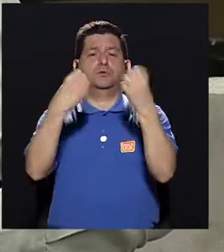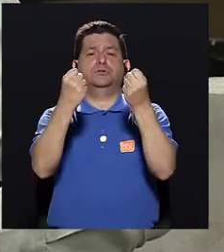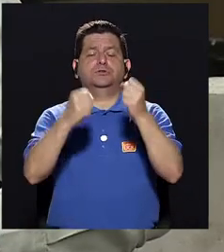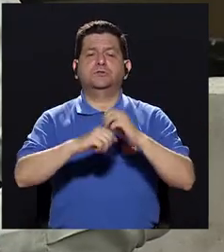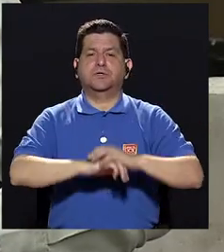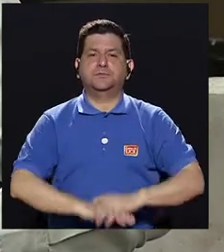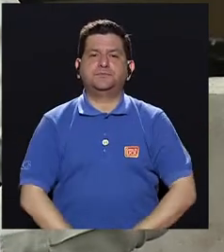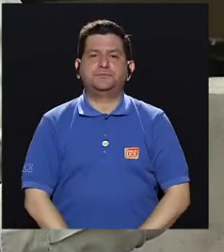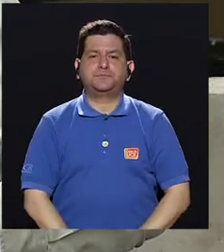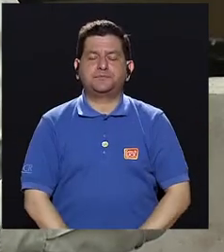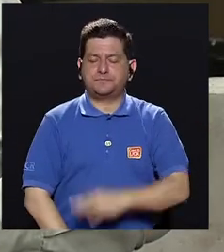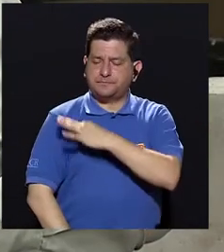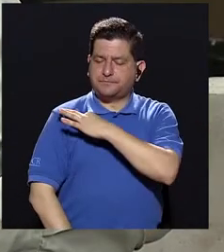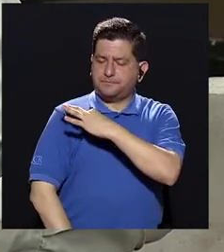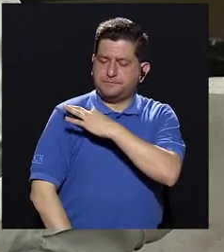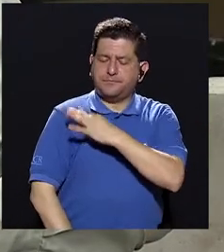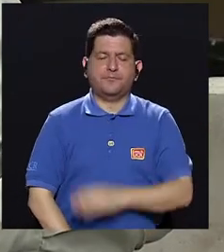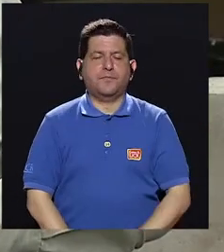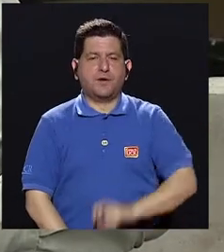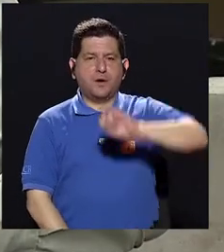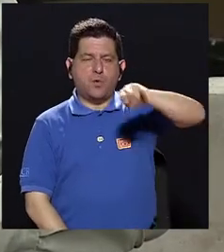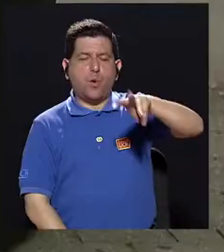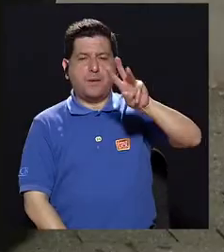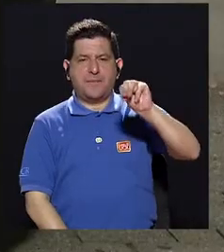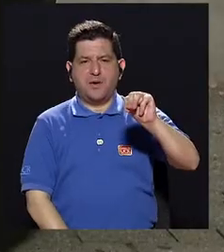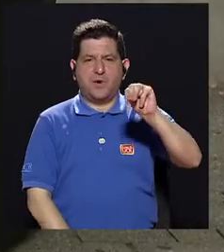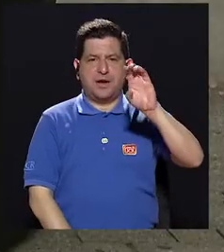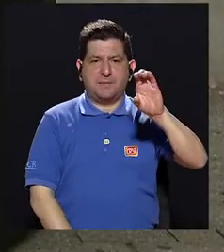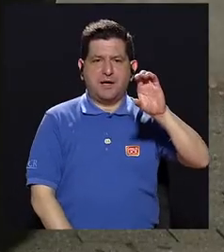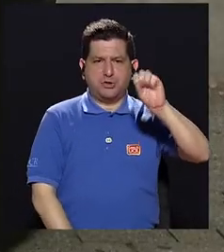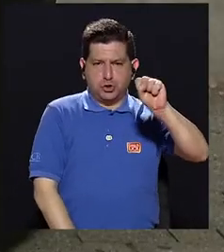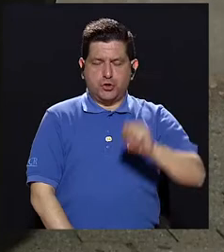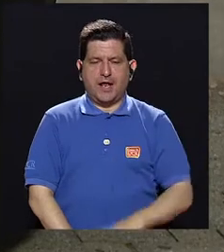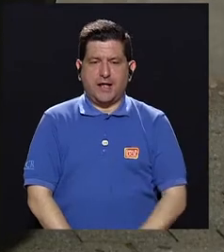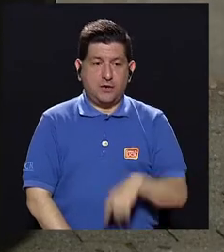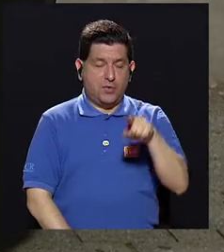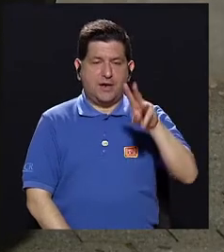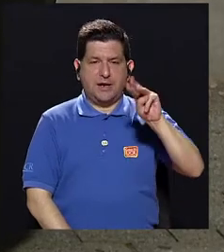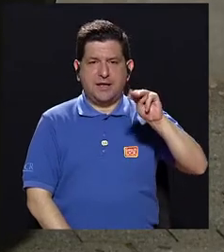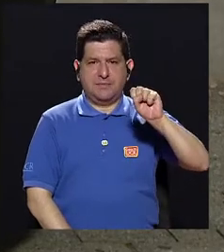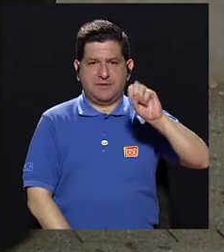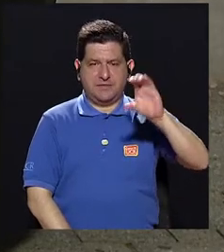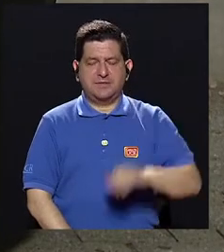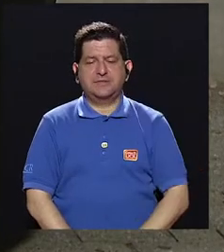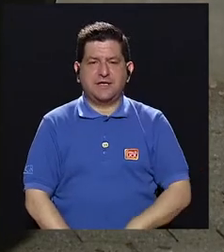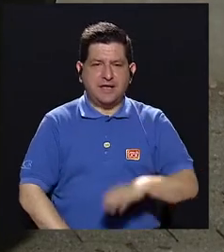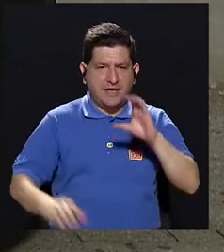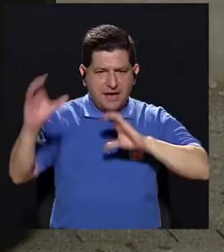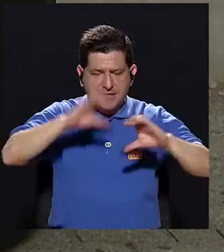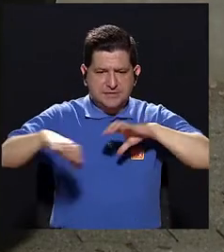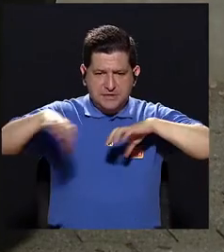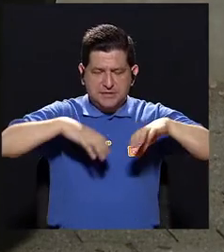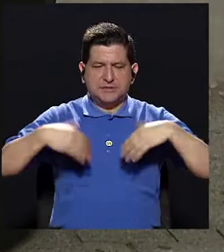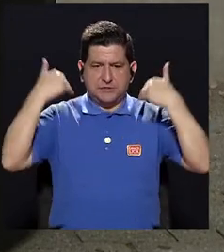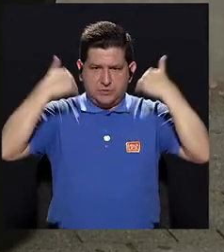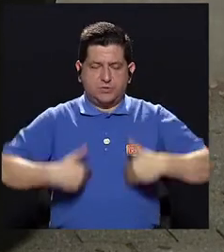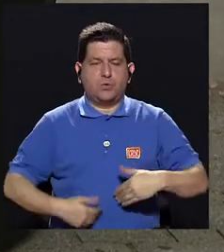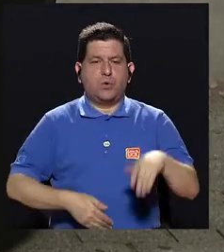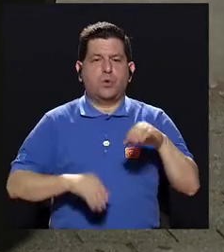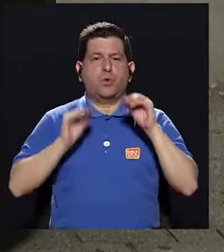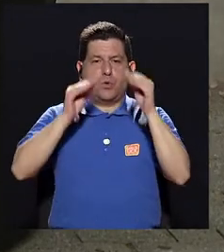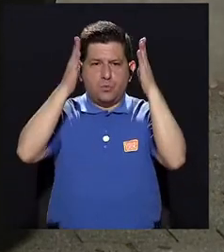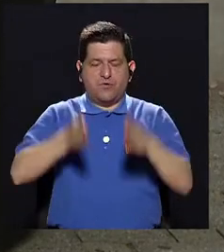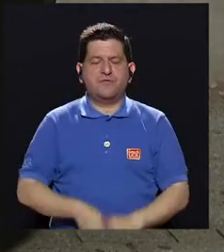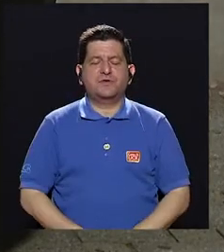salud. Y bueno, nuestro invitado es Juan Manuel Camacho Solano. Él es máster en Ciencias del Movimiento Humano, profesor